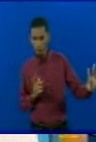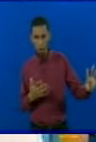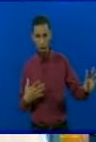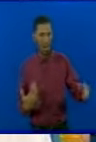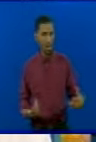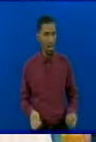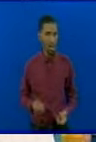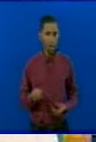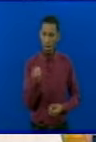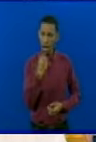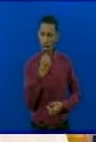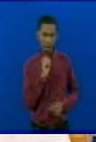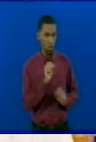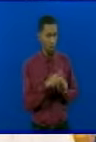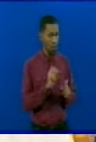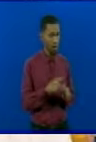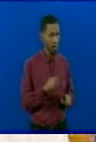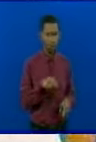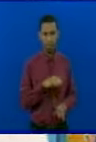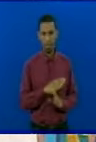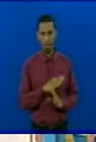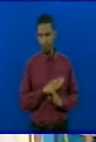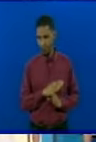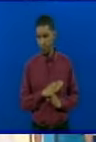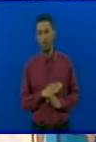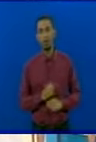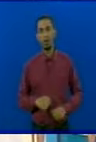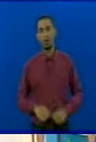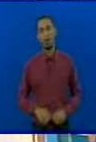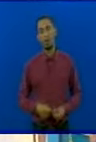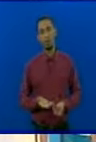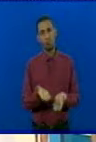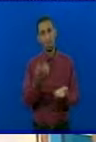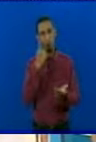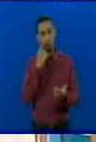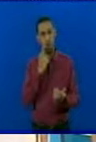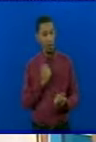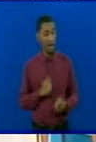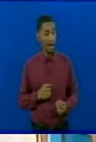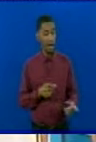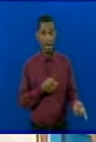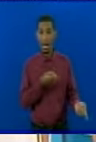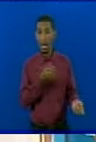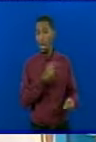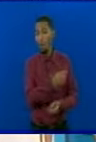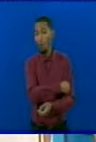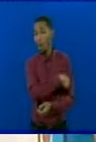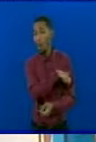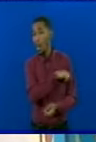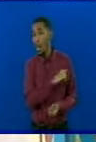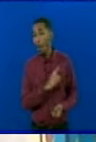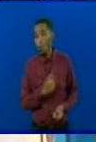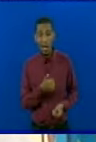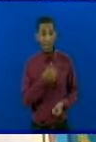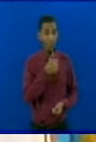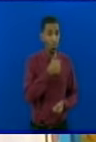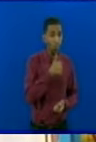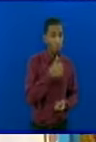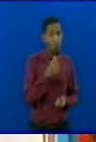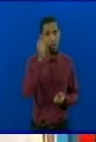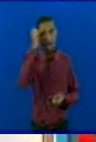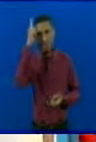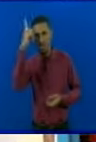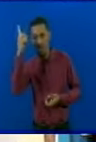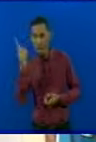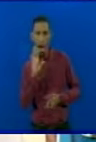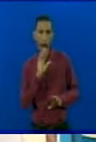comercio en este territorio santiaguero. Les propongo conocer de primera mano qué piensa la población, qué opina el pueblo de Contramaestre acerca de